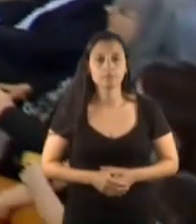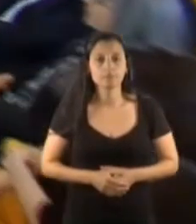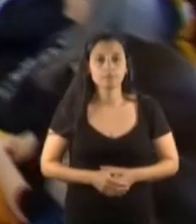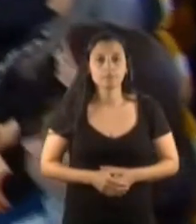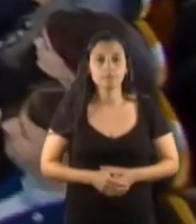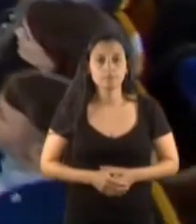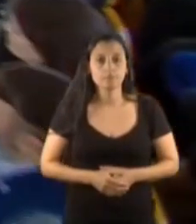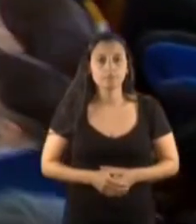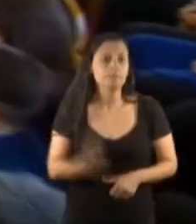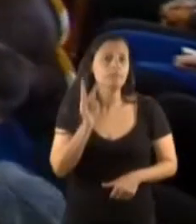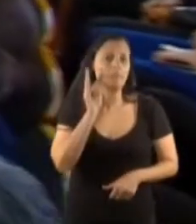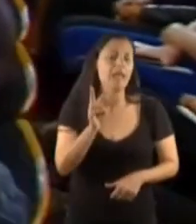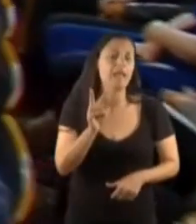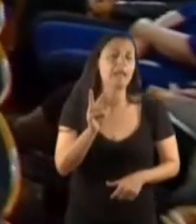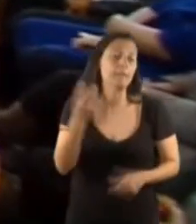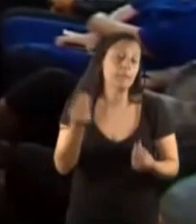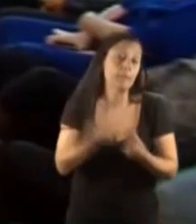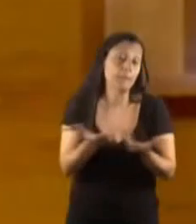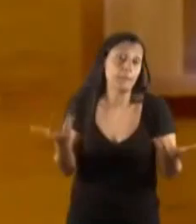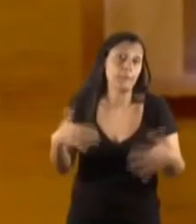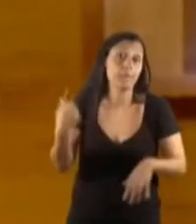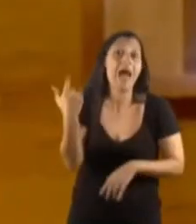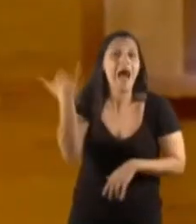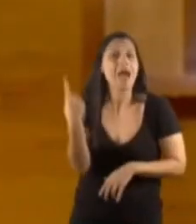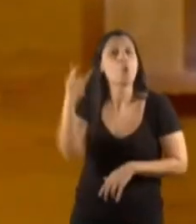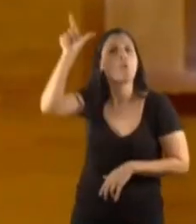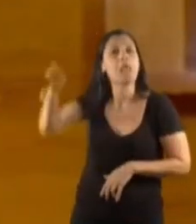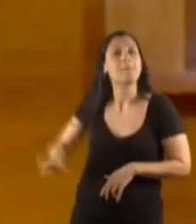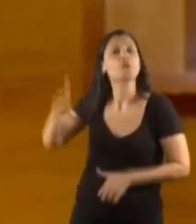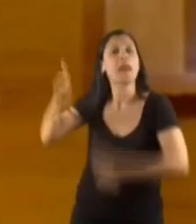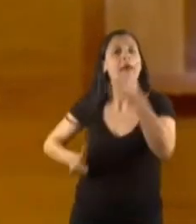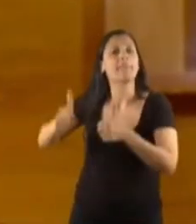al a las barbasadas que dicen que dice un candidato